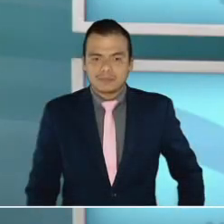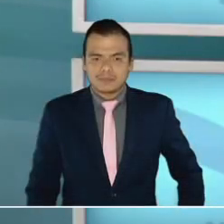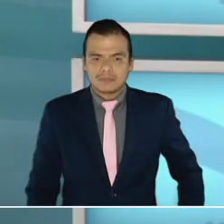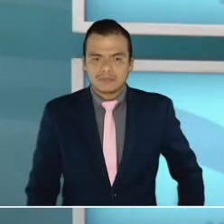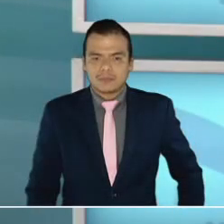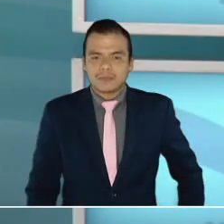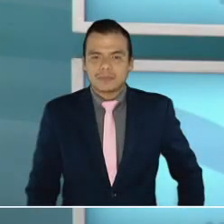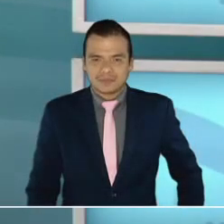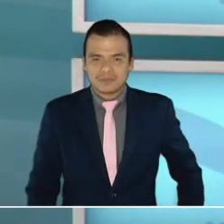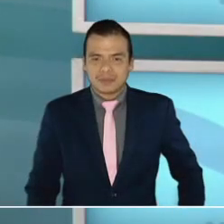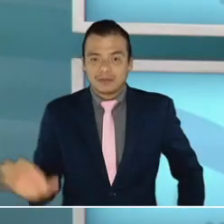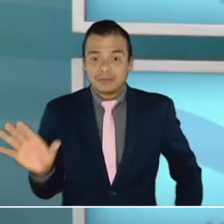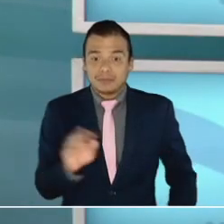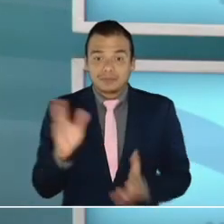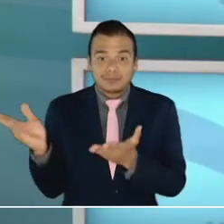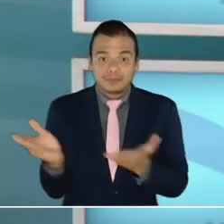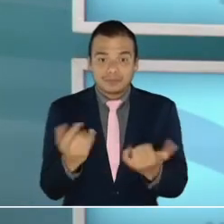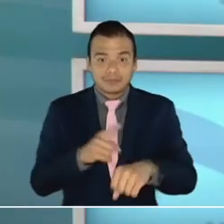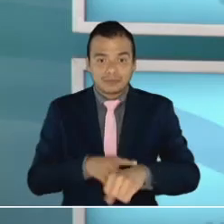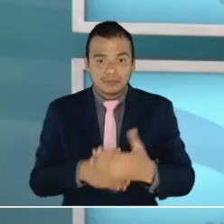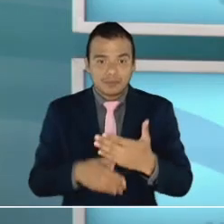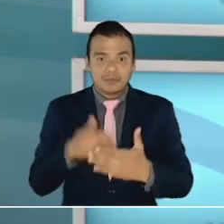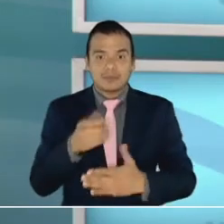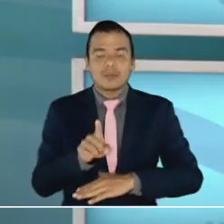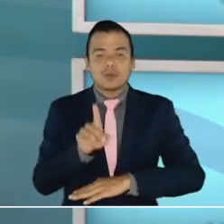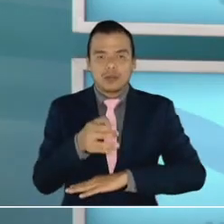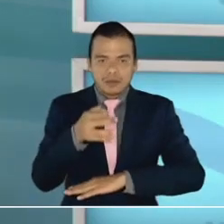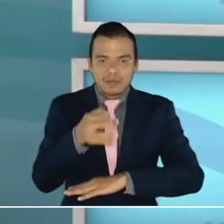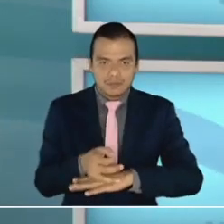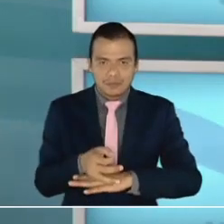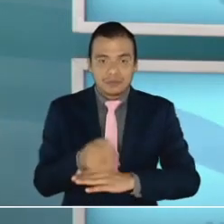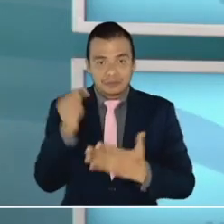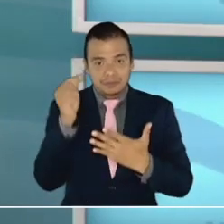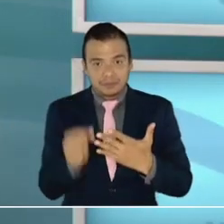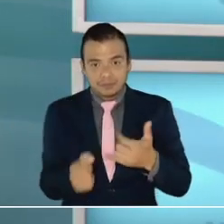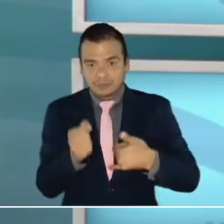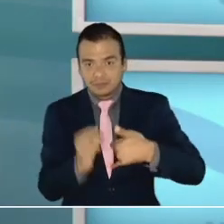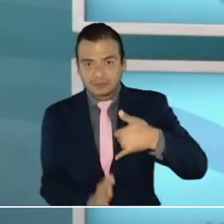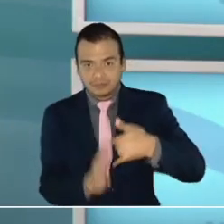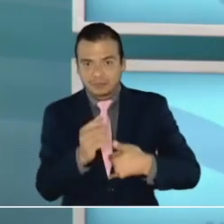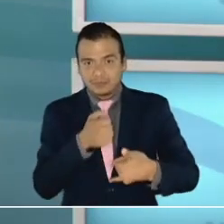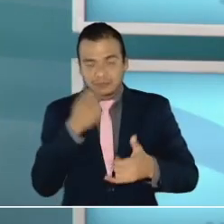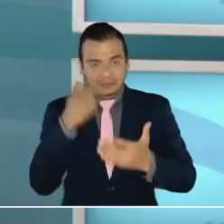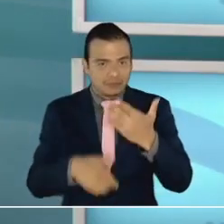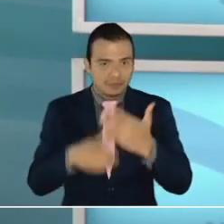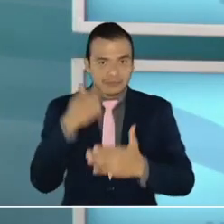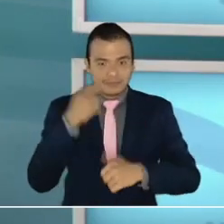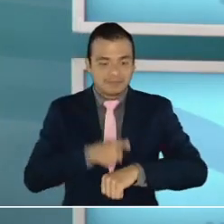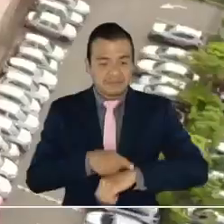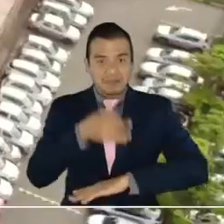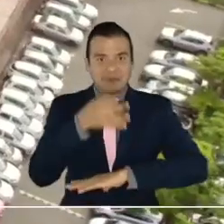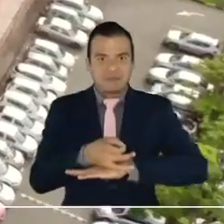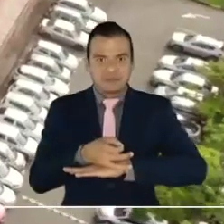Es la 1:00 p.m, bienvenidos a la información regional. Noticiero 90 minutos, siempre a la 1:00.